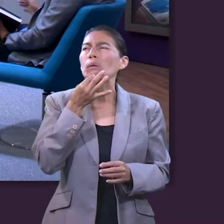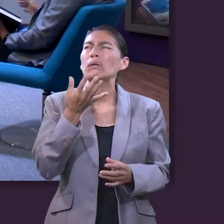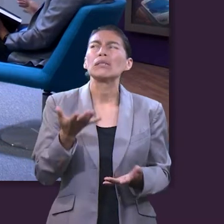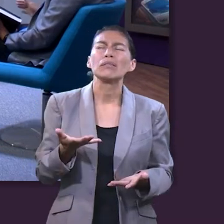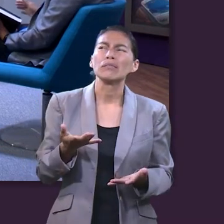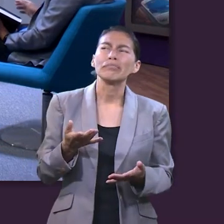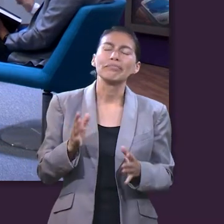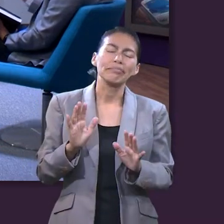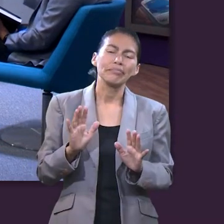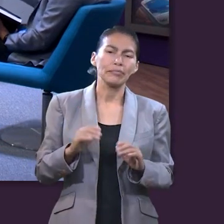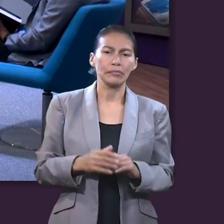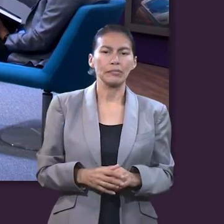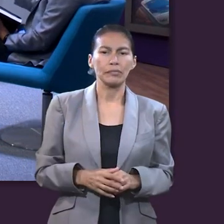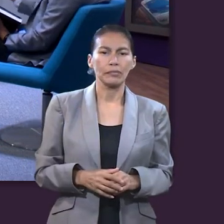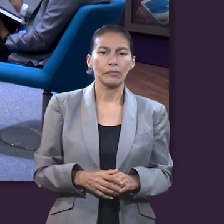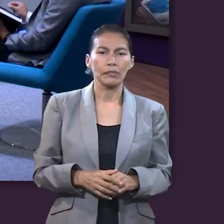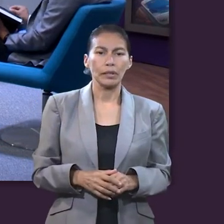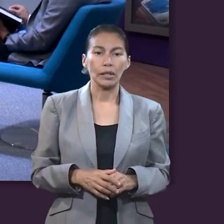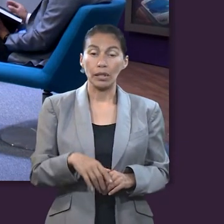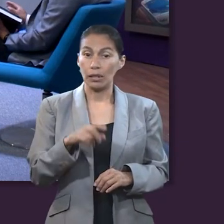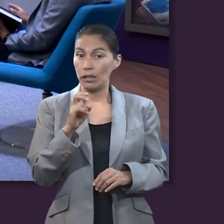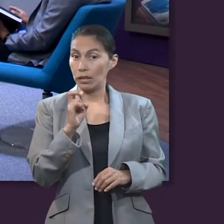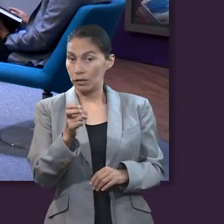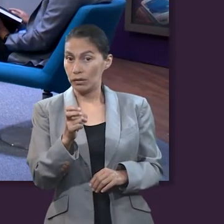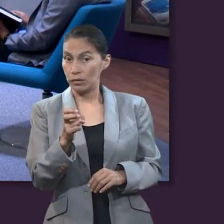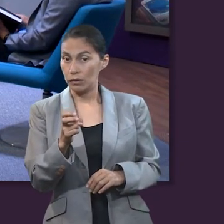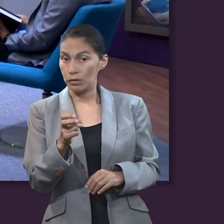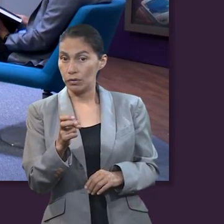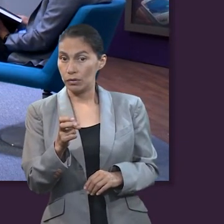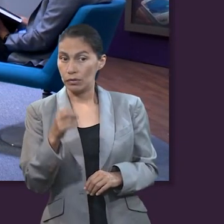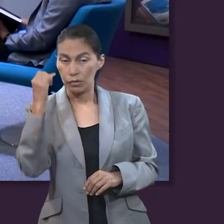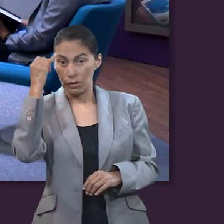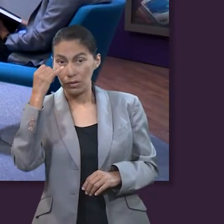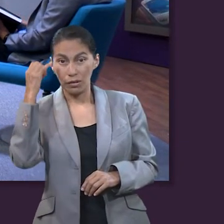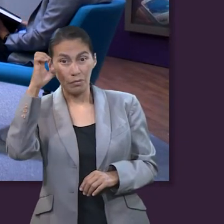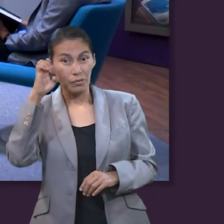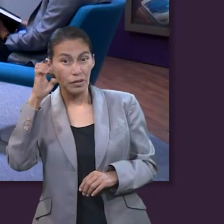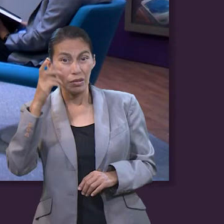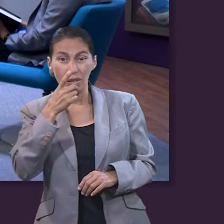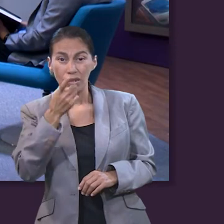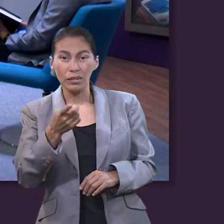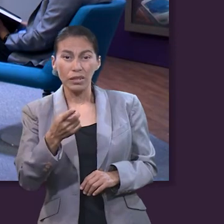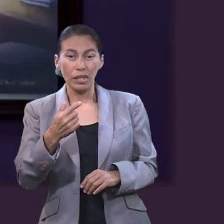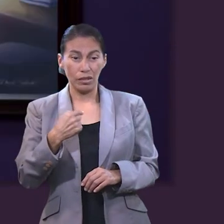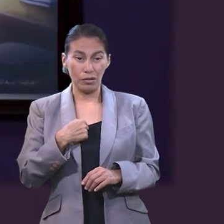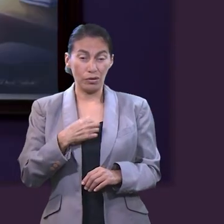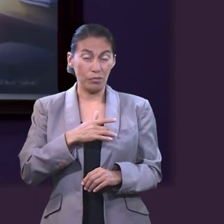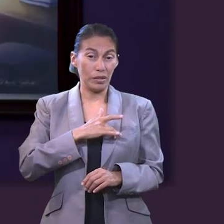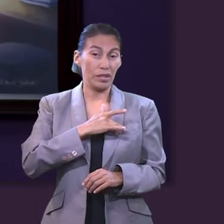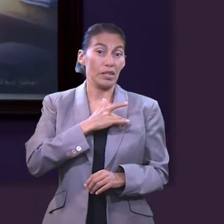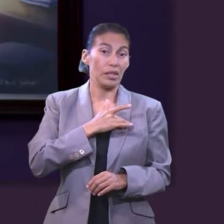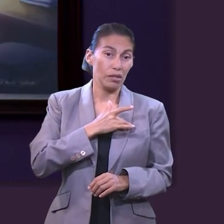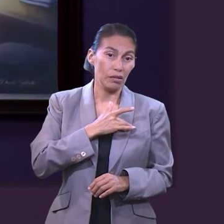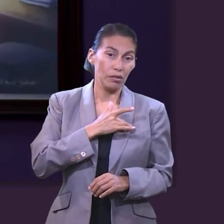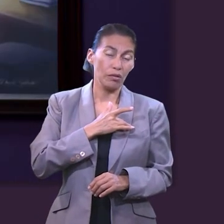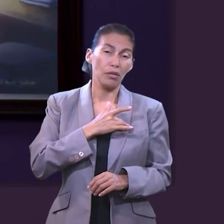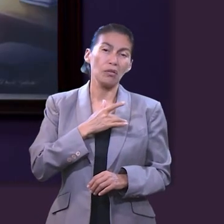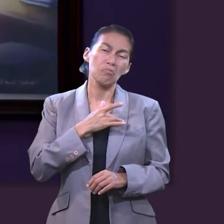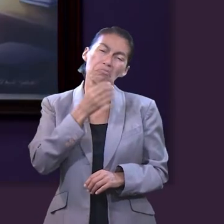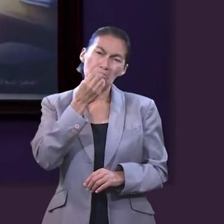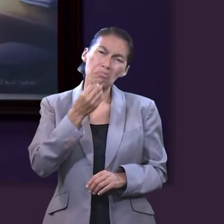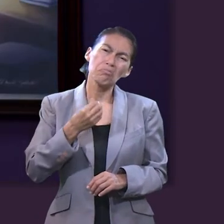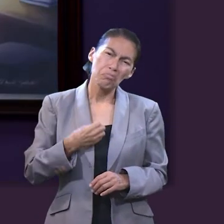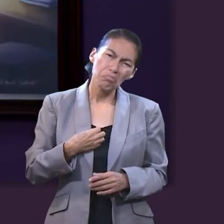no lo hagas, sino está bien un poquito, no pasa nada. Es una línea muy delgada entre lo que menciona Jaime de